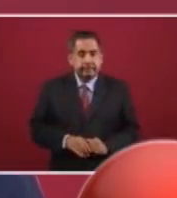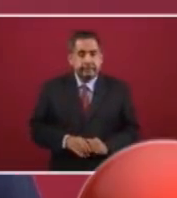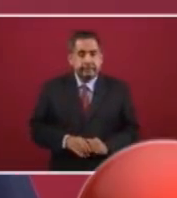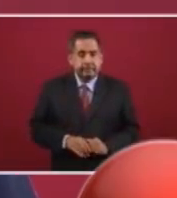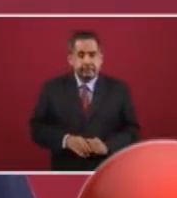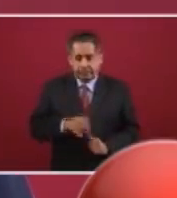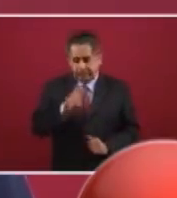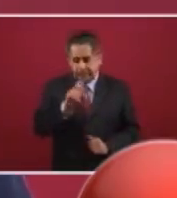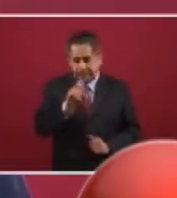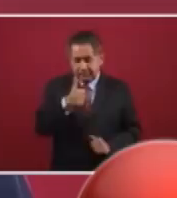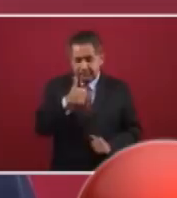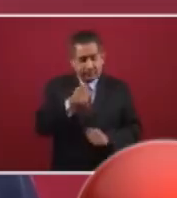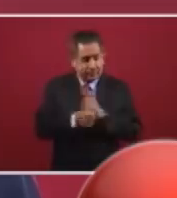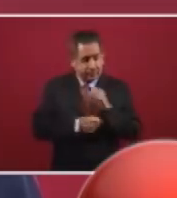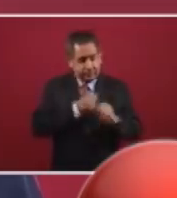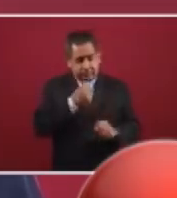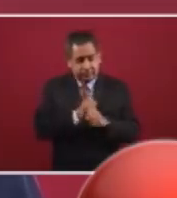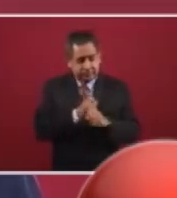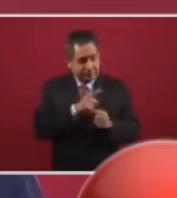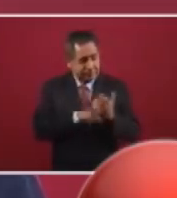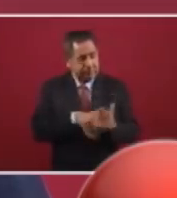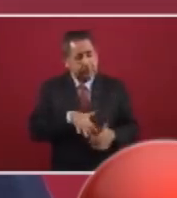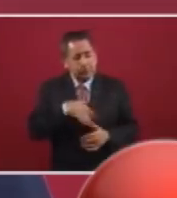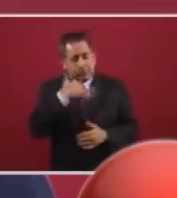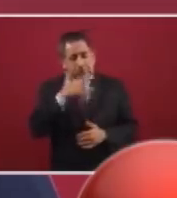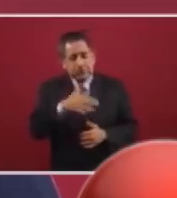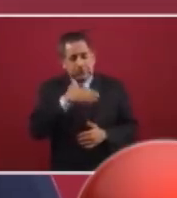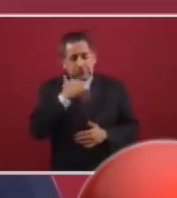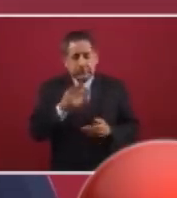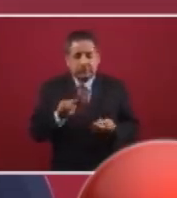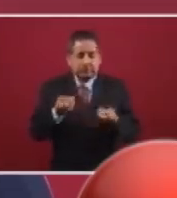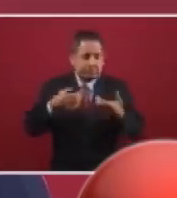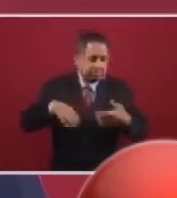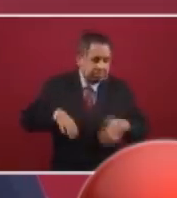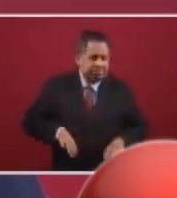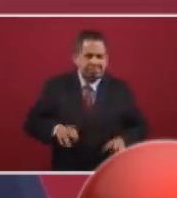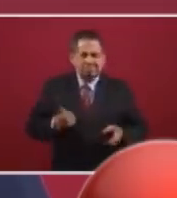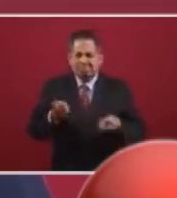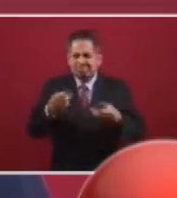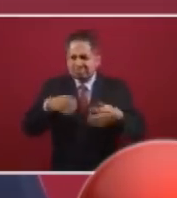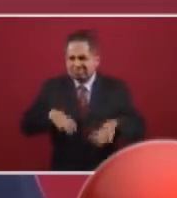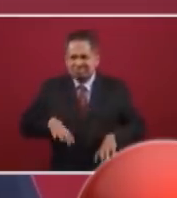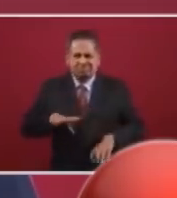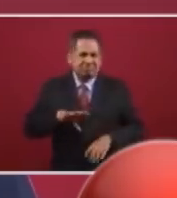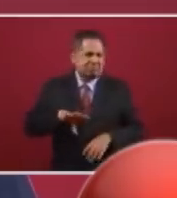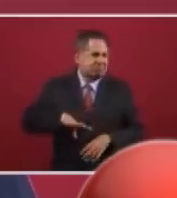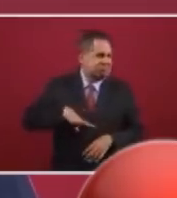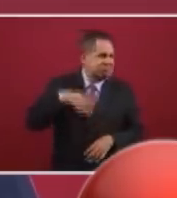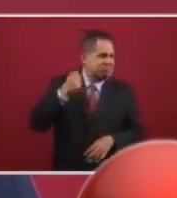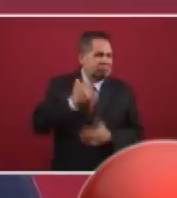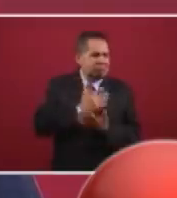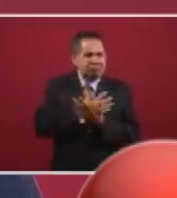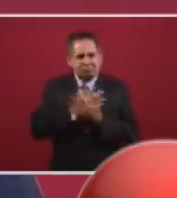36 años de saqueos de abusos